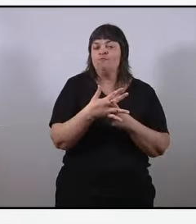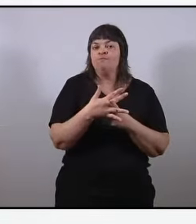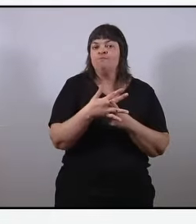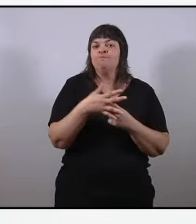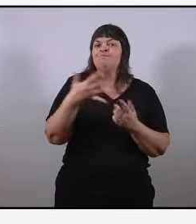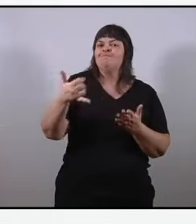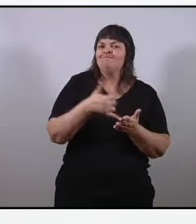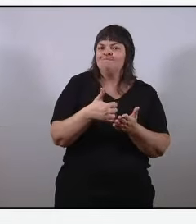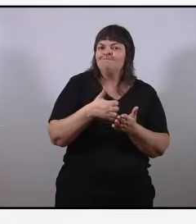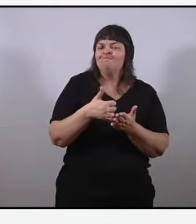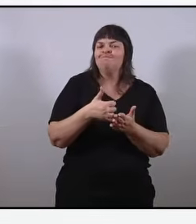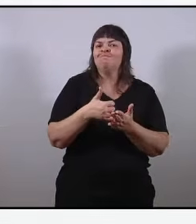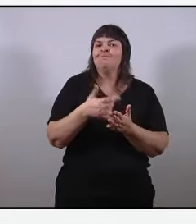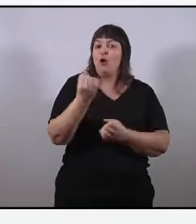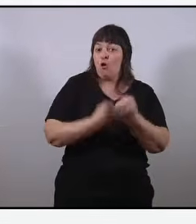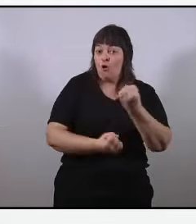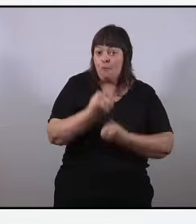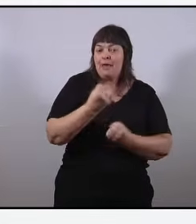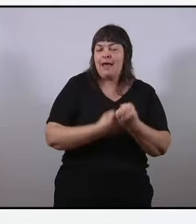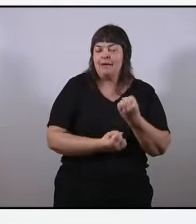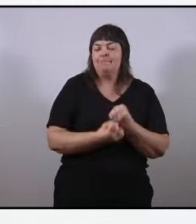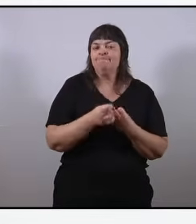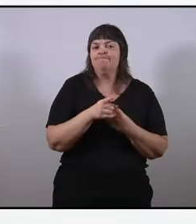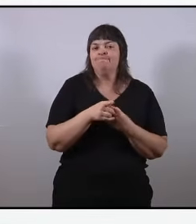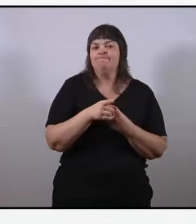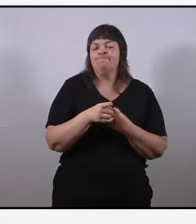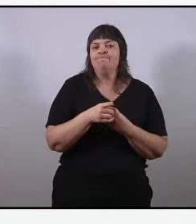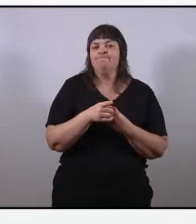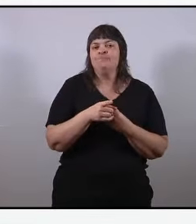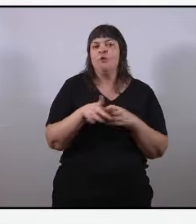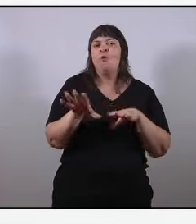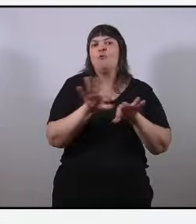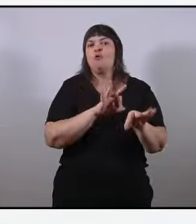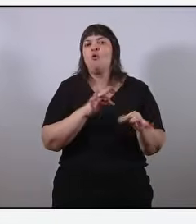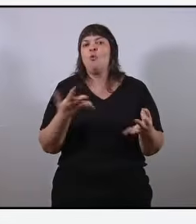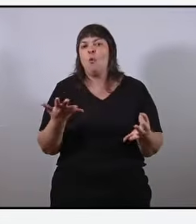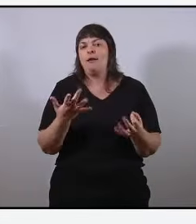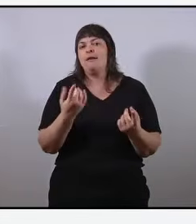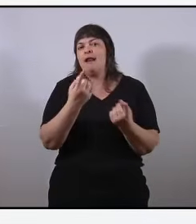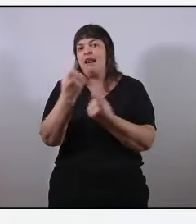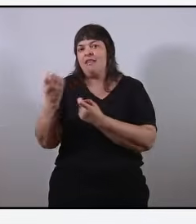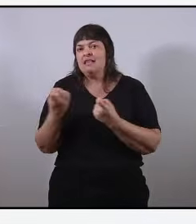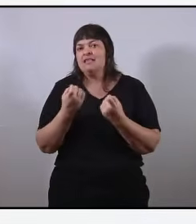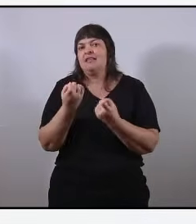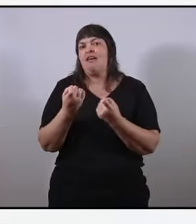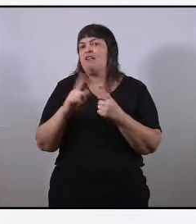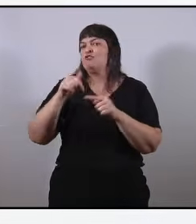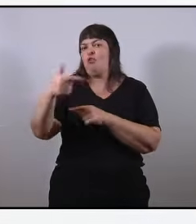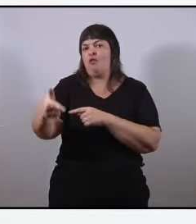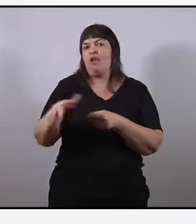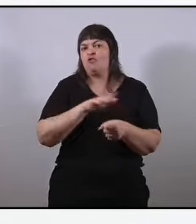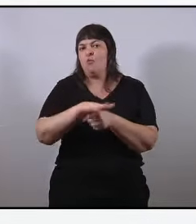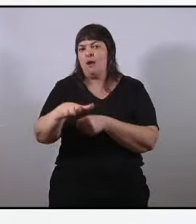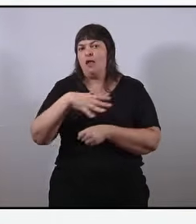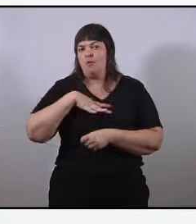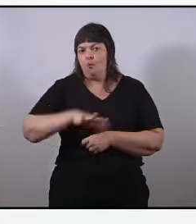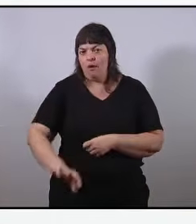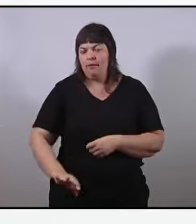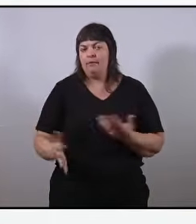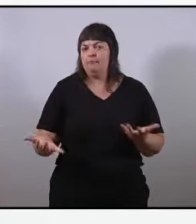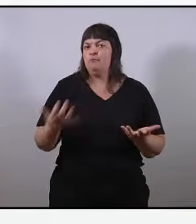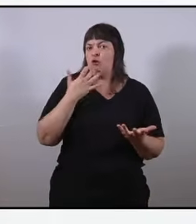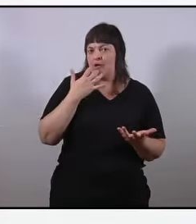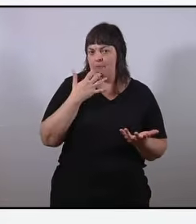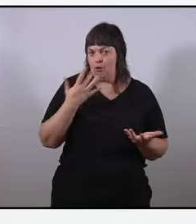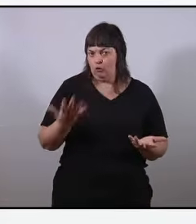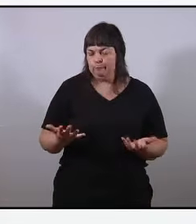de vulnerabilidad económica, puedan tener la opción de cubrir necesidades del día a día, entre las que se